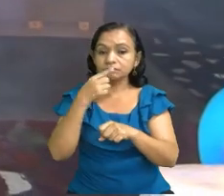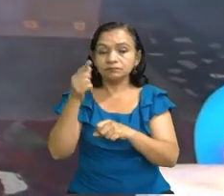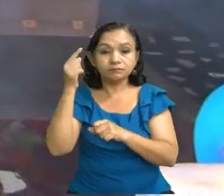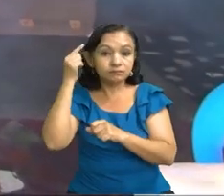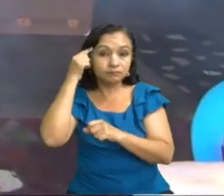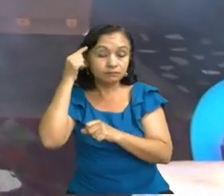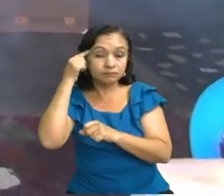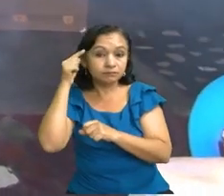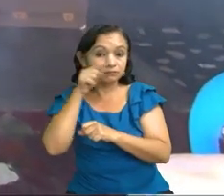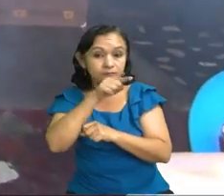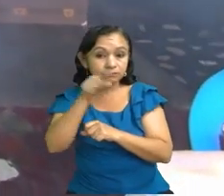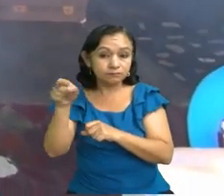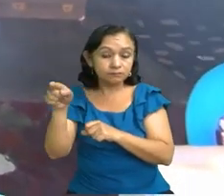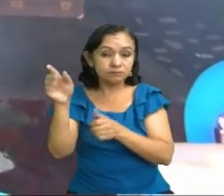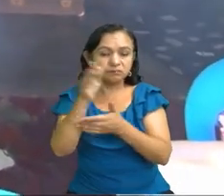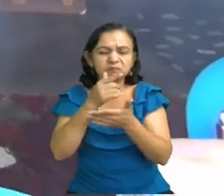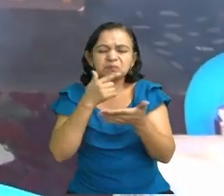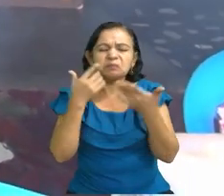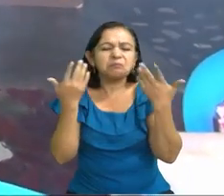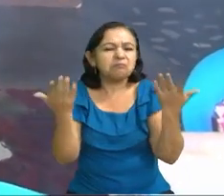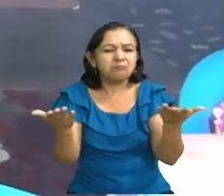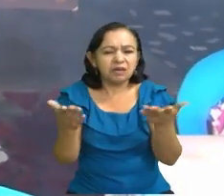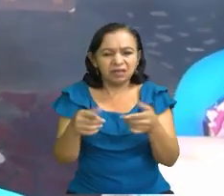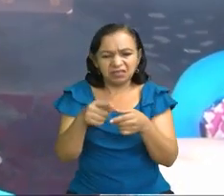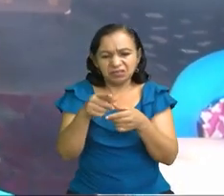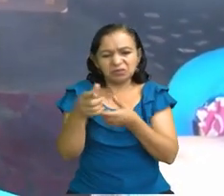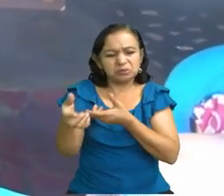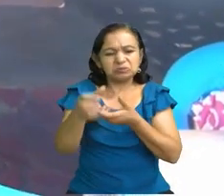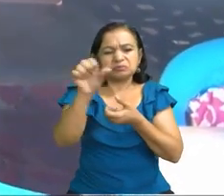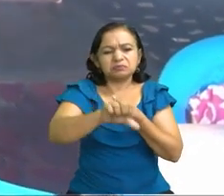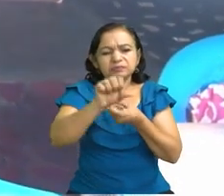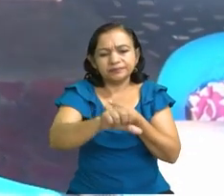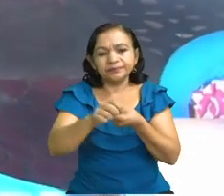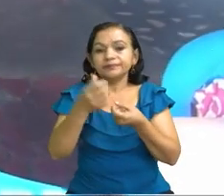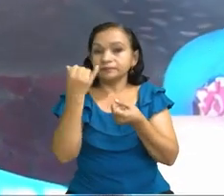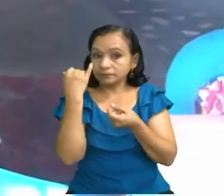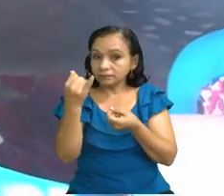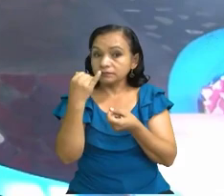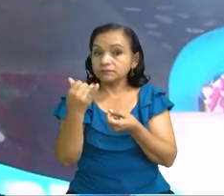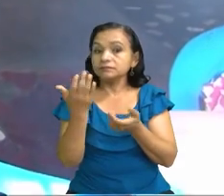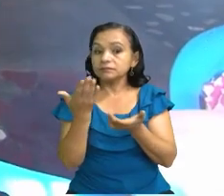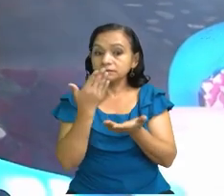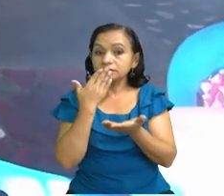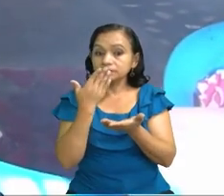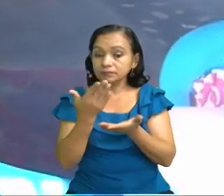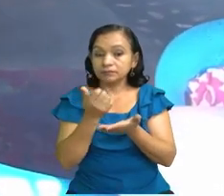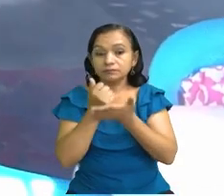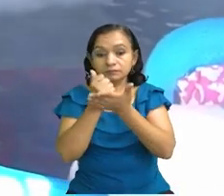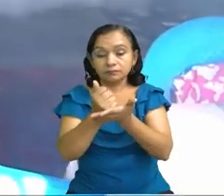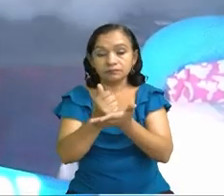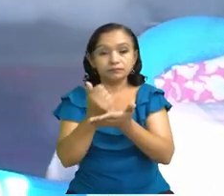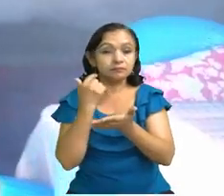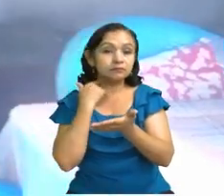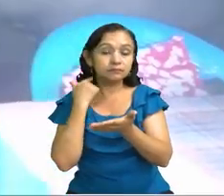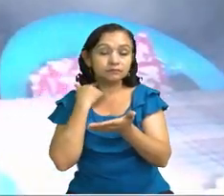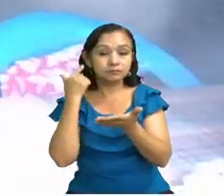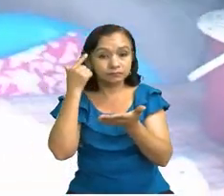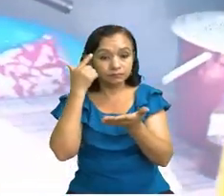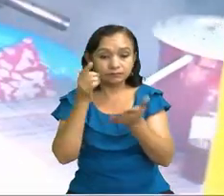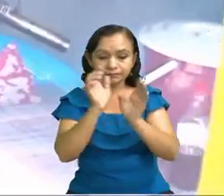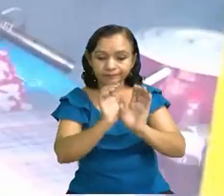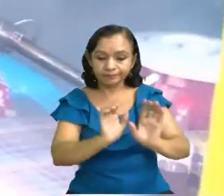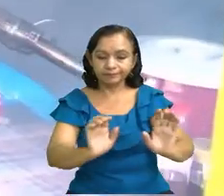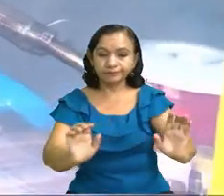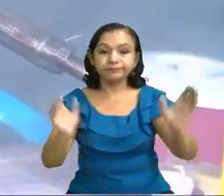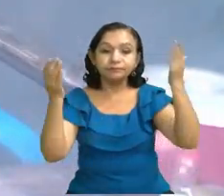piensan que para qué, que eso no sirve de nada, pero en realidad que sí, porque uno tiene que siempre estar pensando en los niños, más en